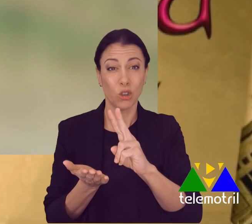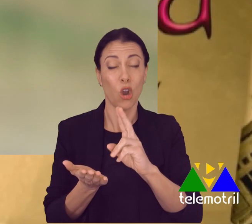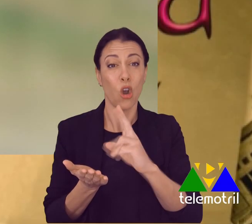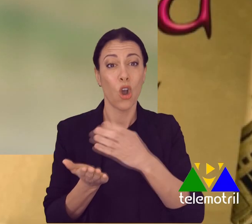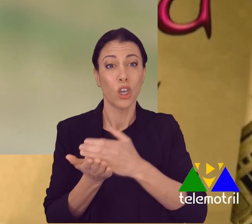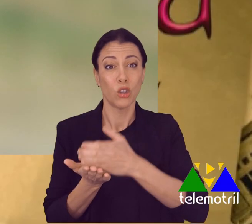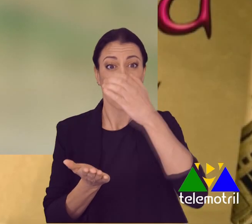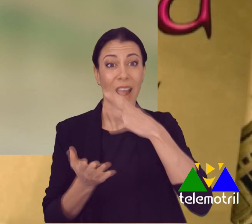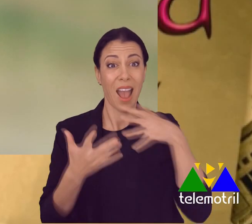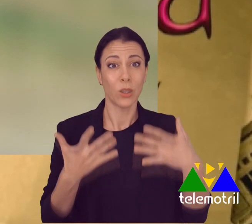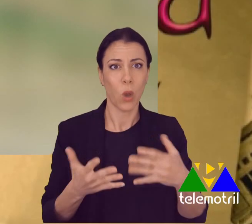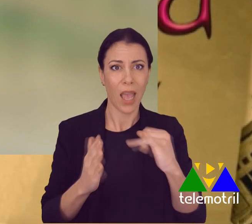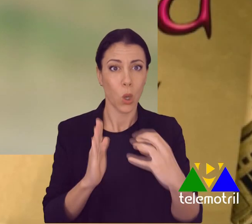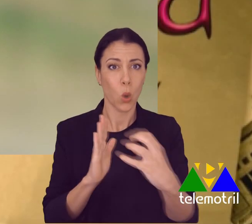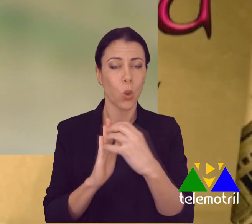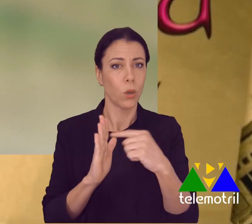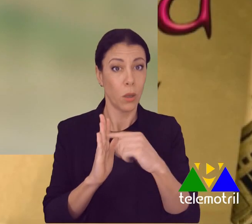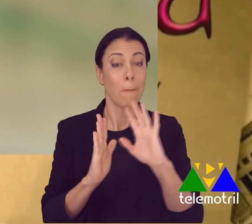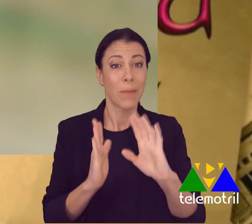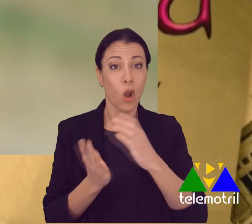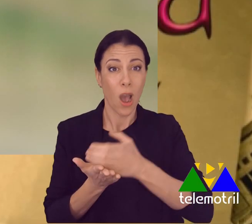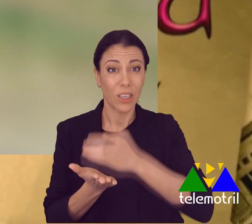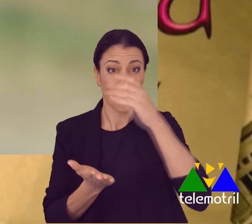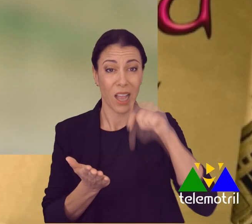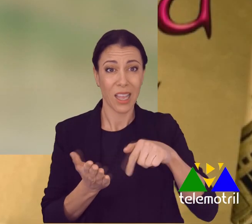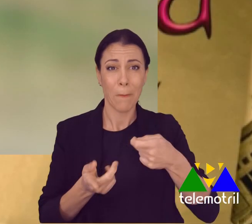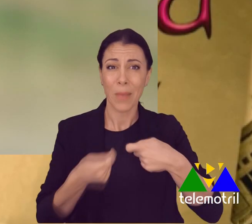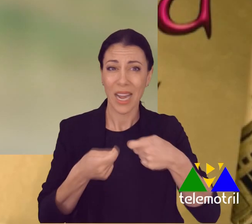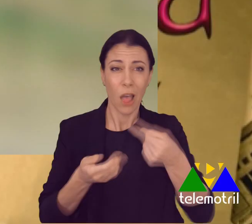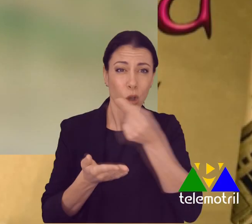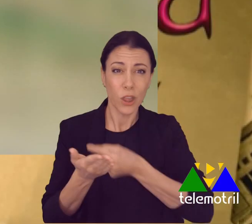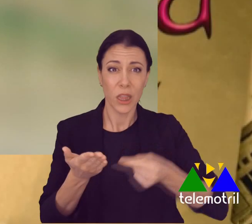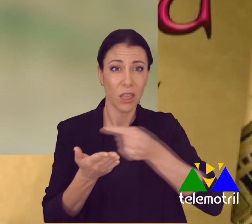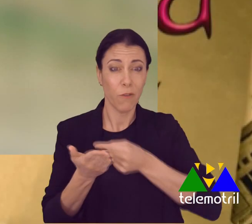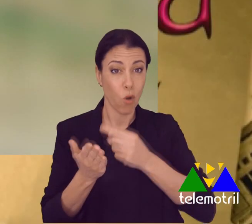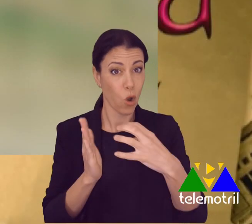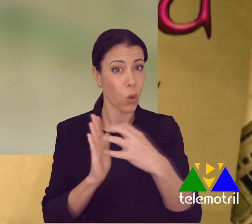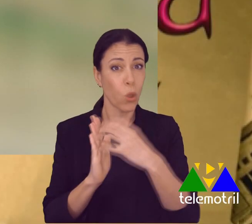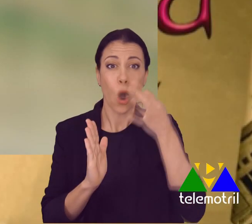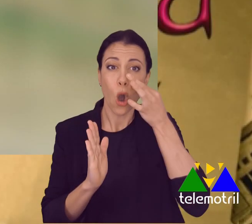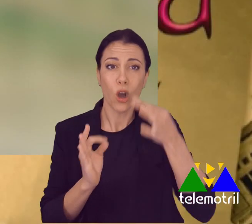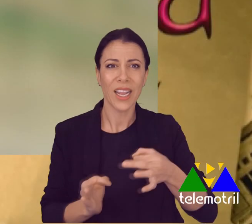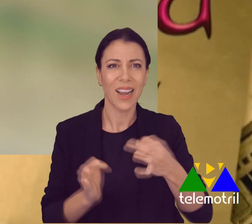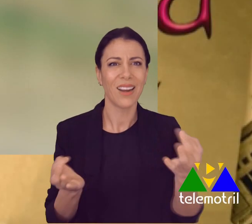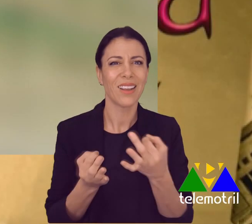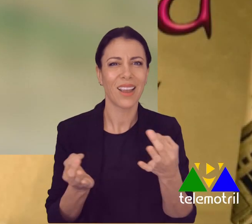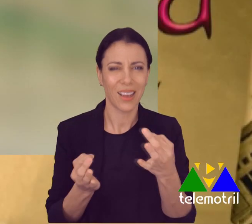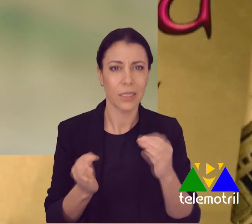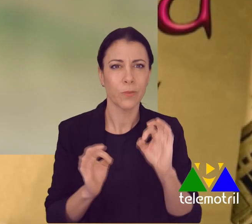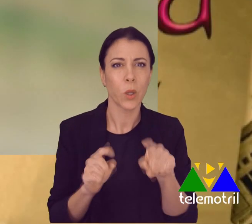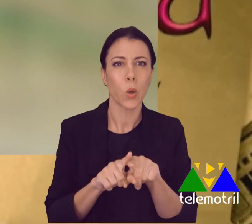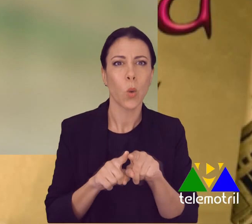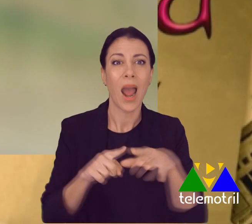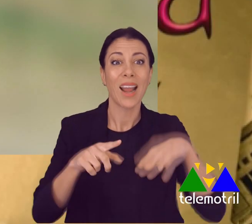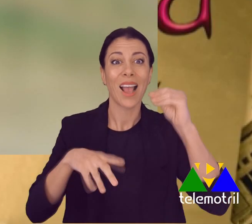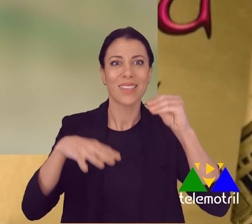pero en realidad no es una torre. En realidad lo que Tomás de Aquino y Mercado dibuja en el escudo original de Motril es una alcazaba, el